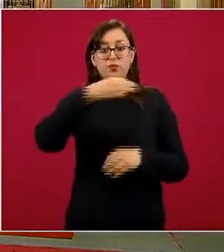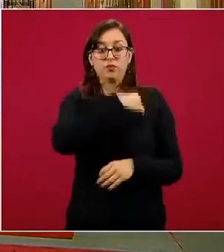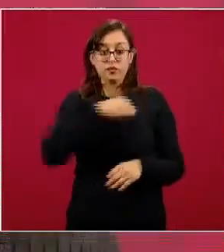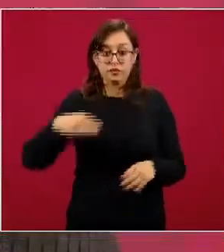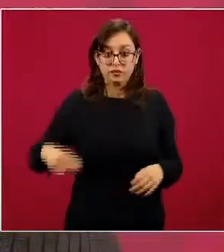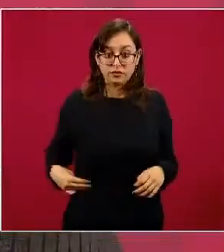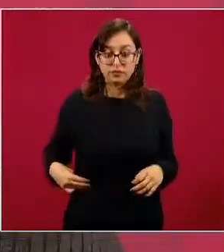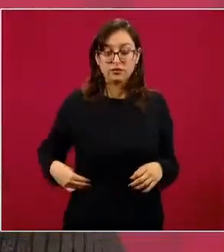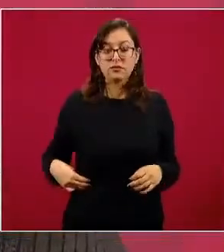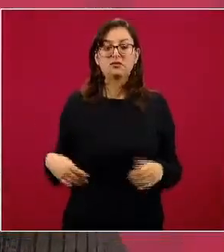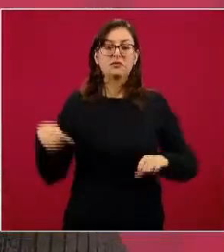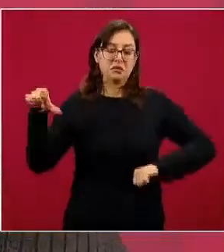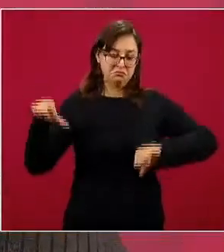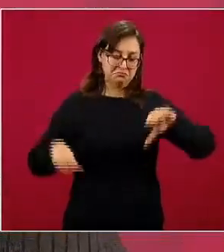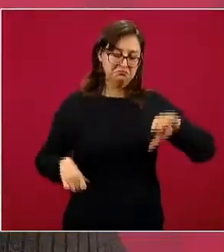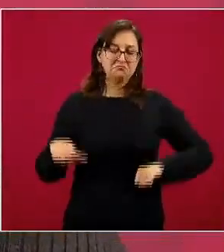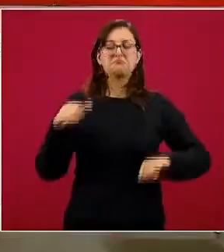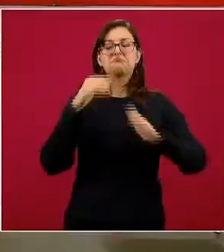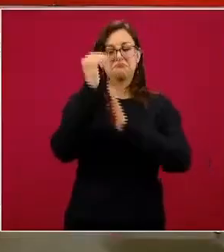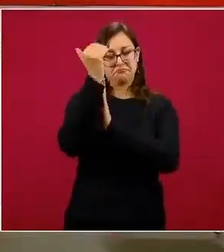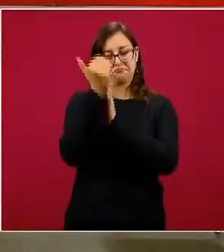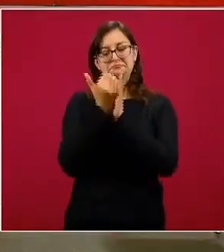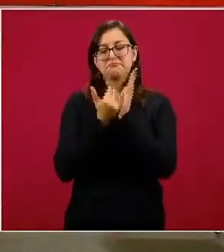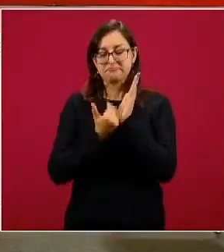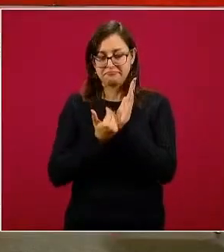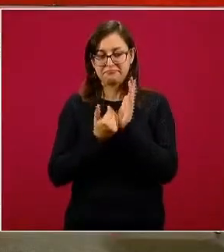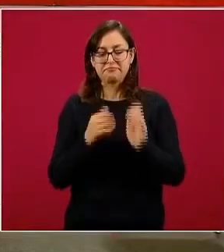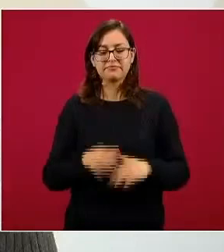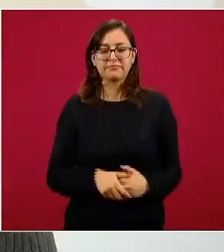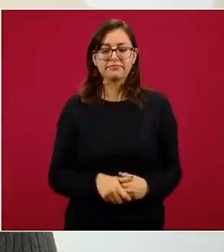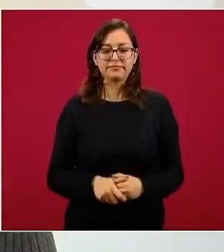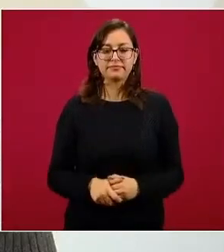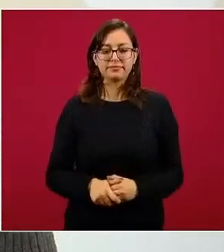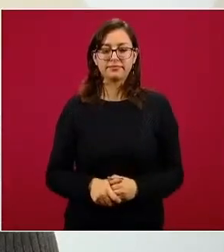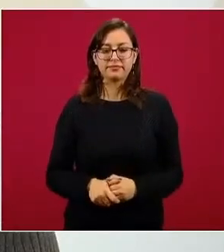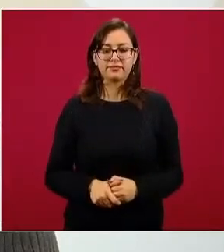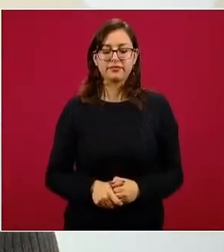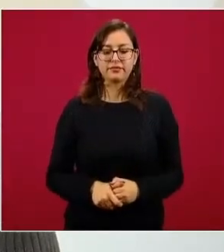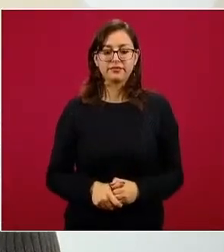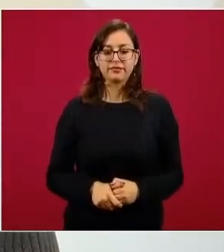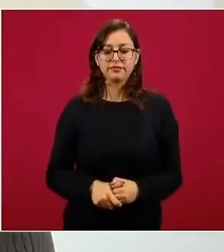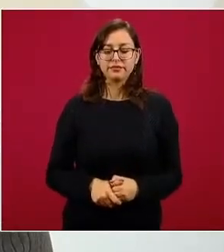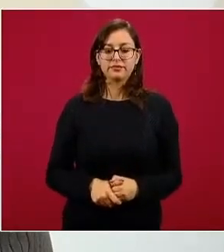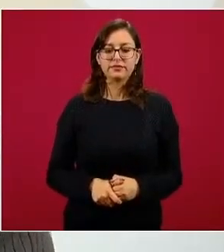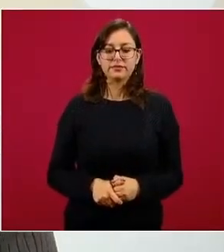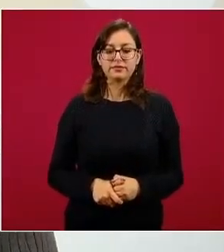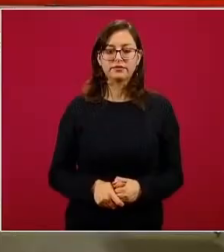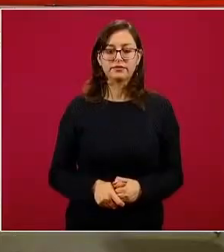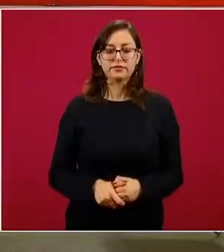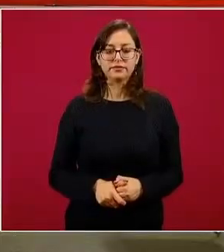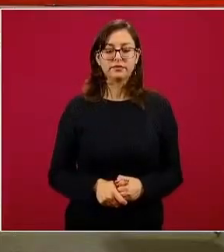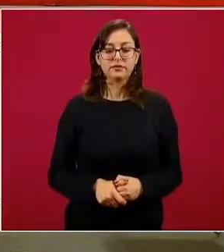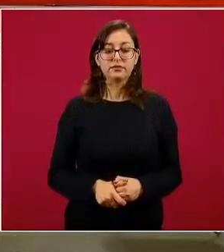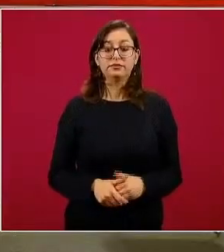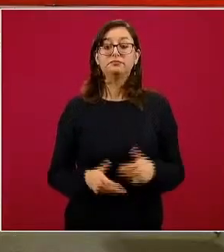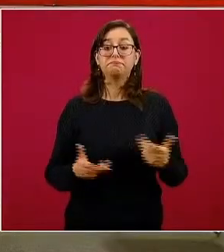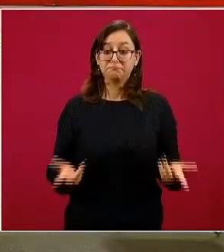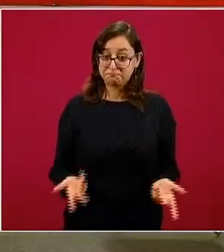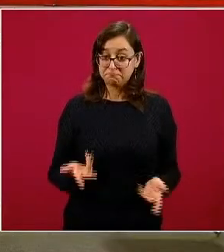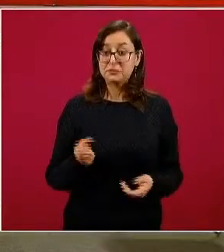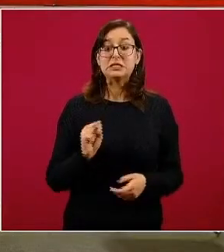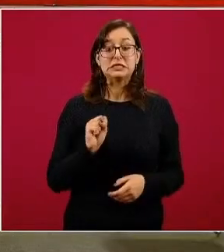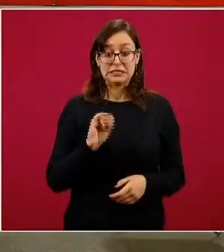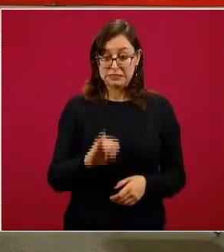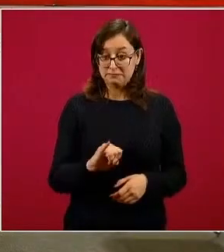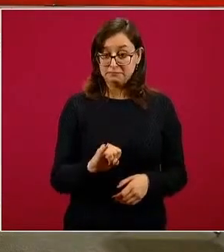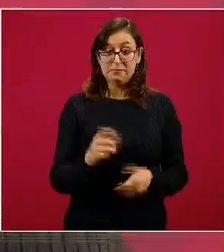generar una disminución de las mismas de manera más contundente. Y en relación a la misma pregunta, efectivamente, cada